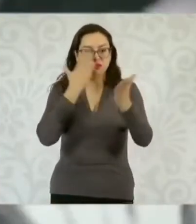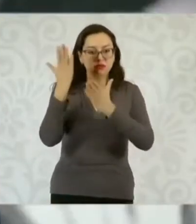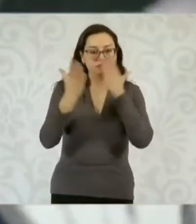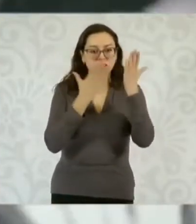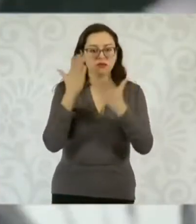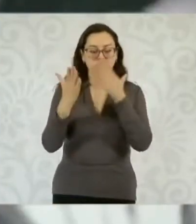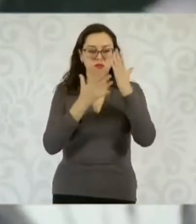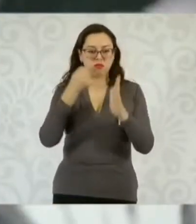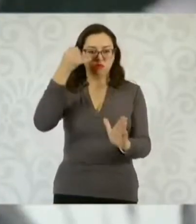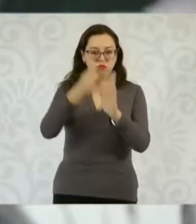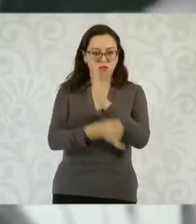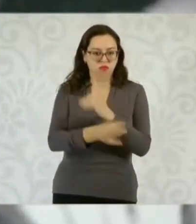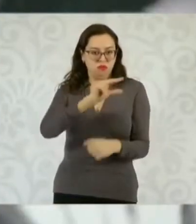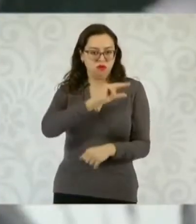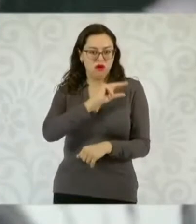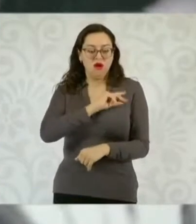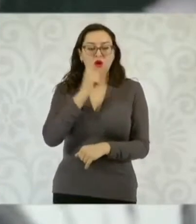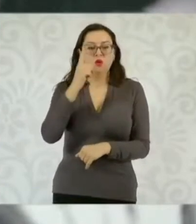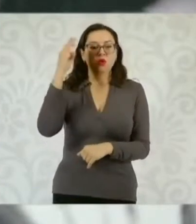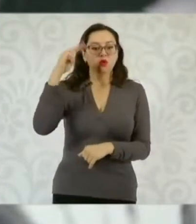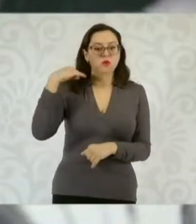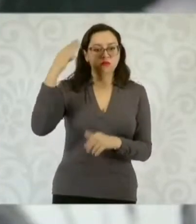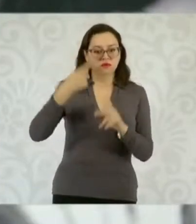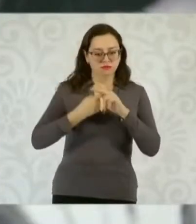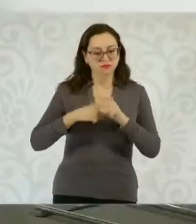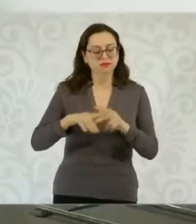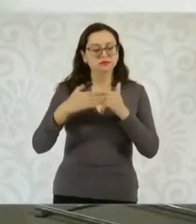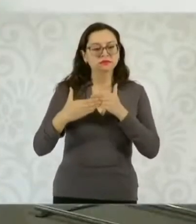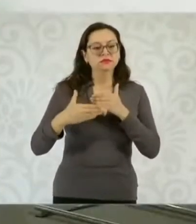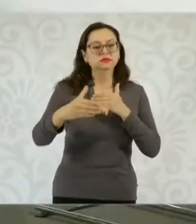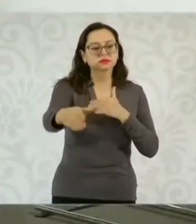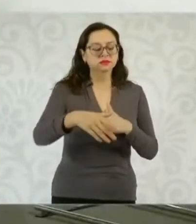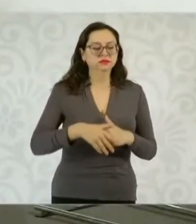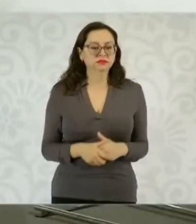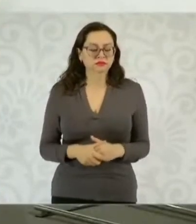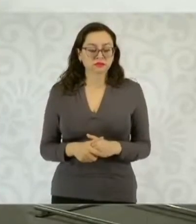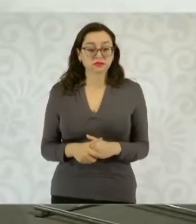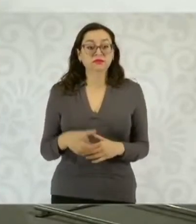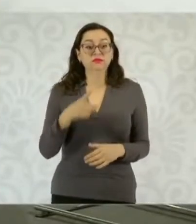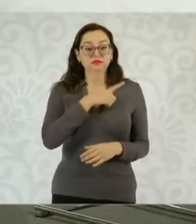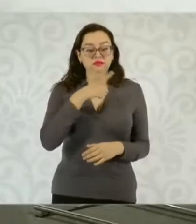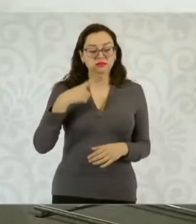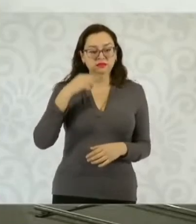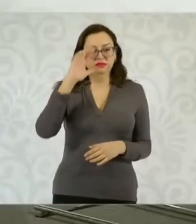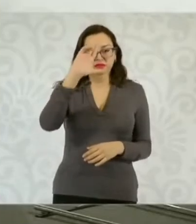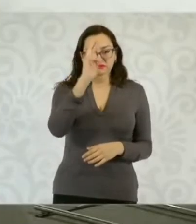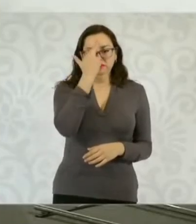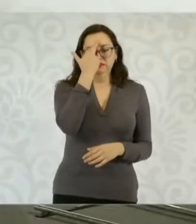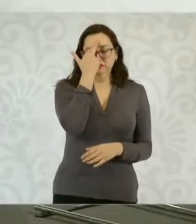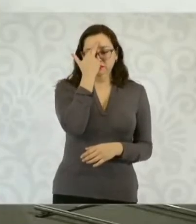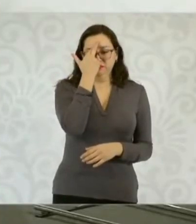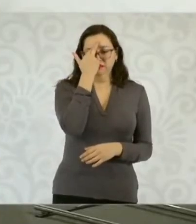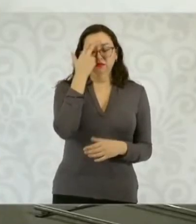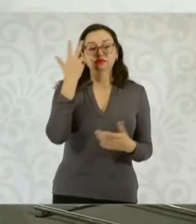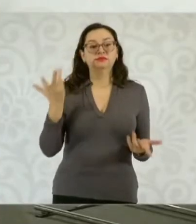especialidad a partir de este 1 de marzo. Siguiente. En primer lugar, recordarán ustedes, para